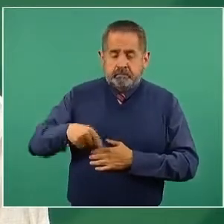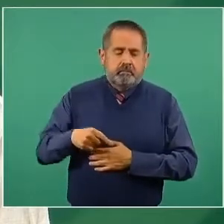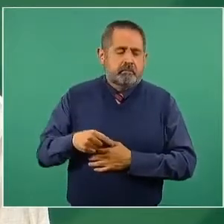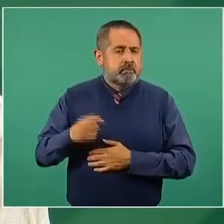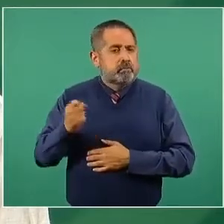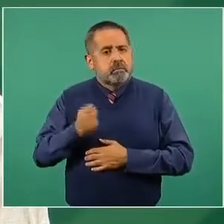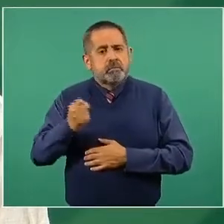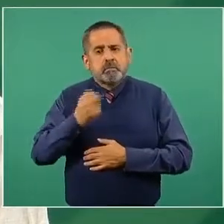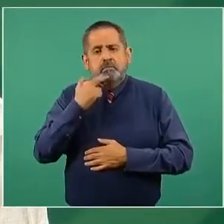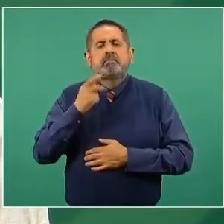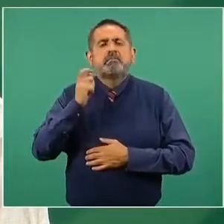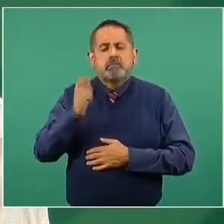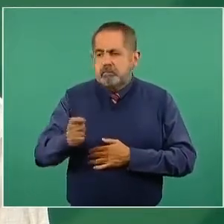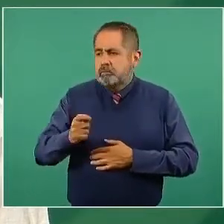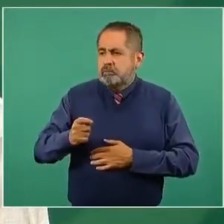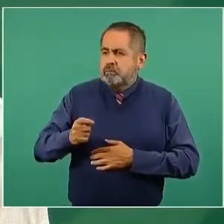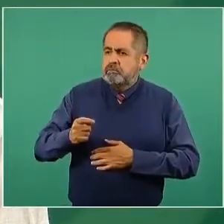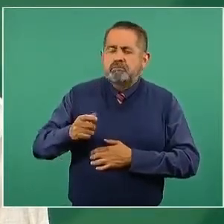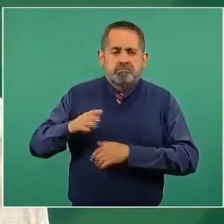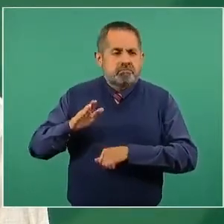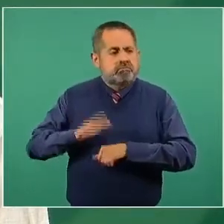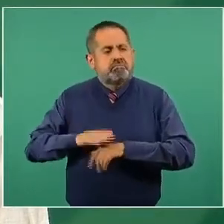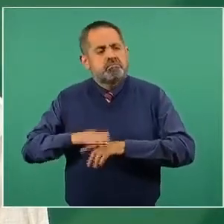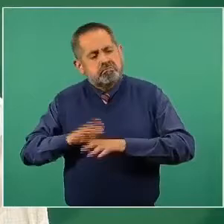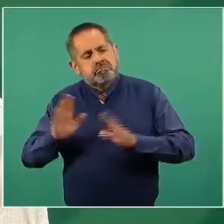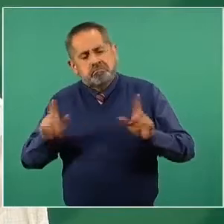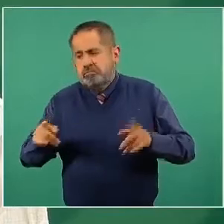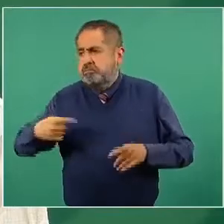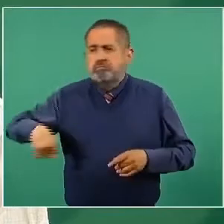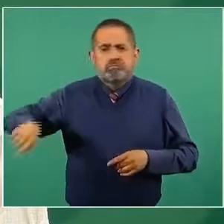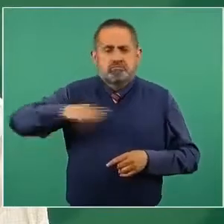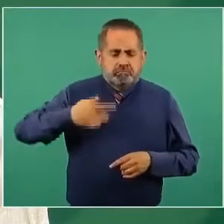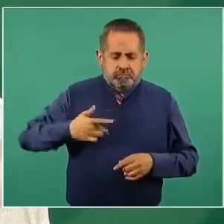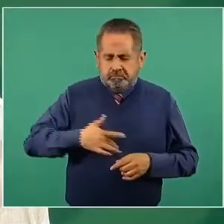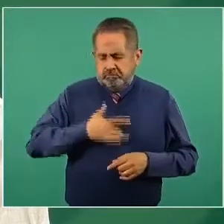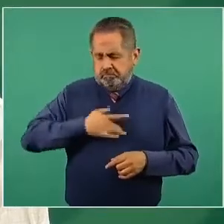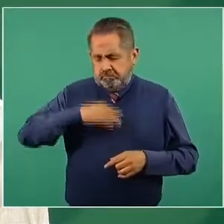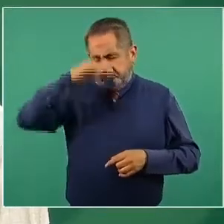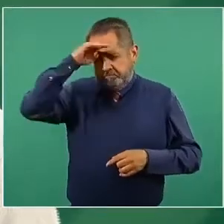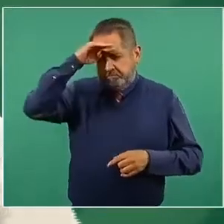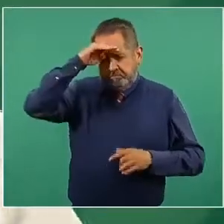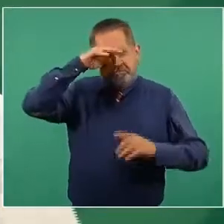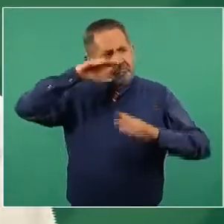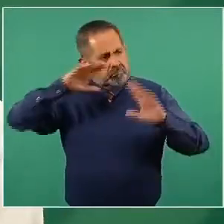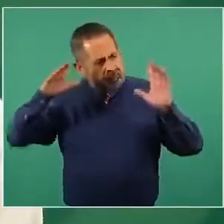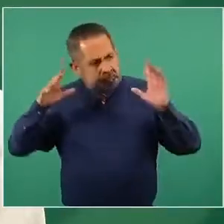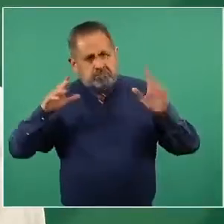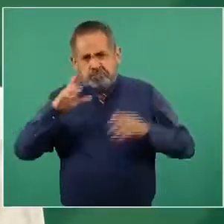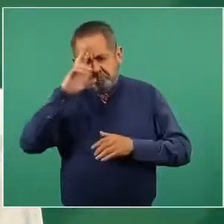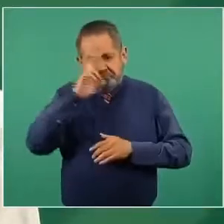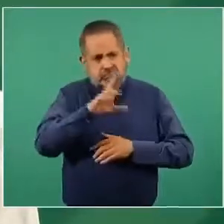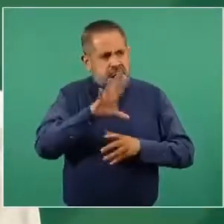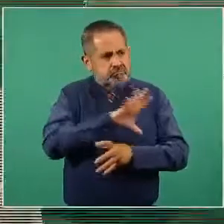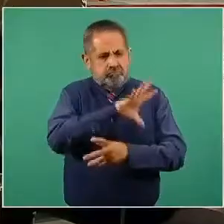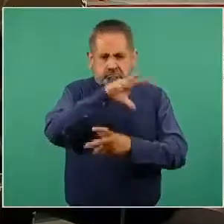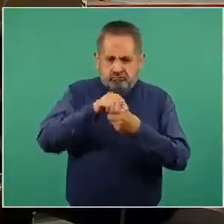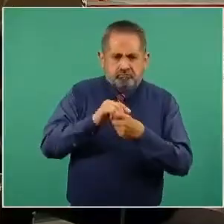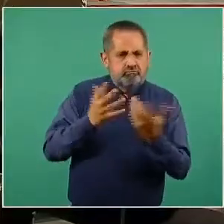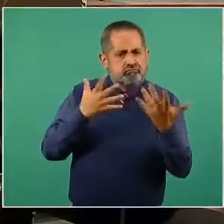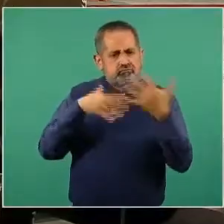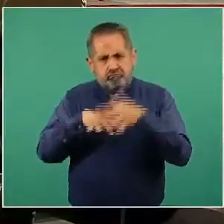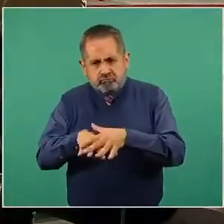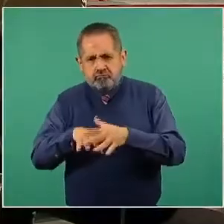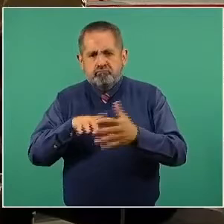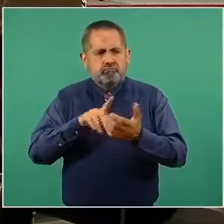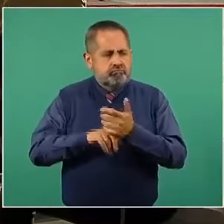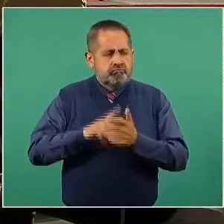vez es más la conciencia de la importancia de esta inclusión, de este